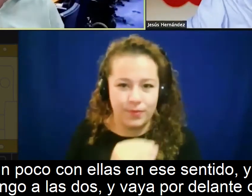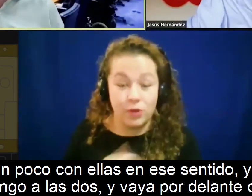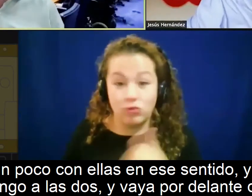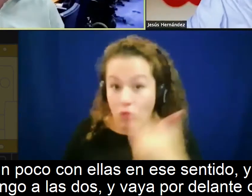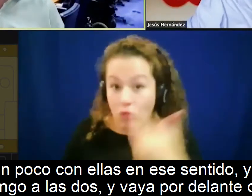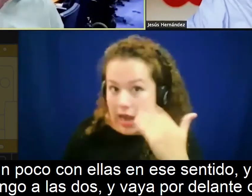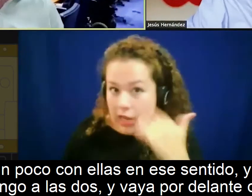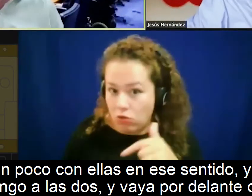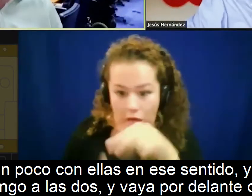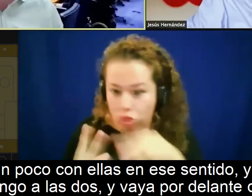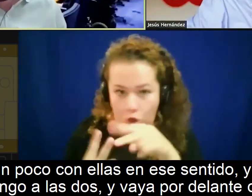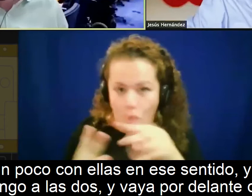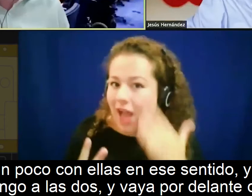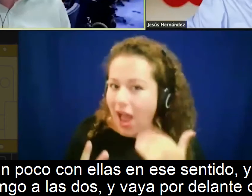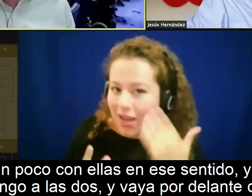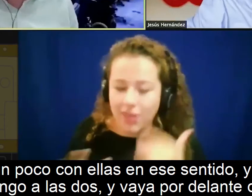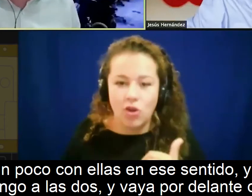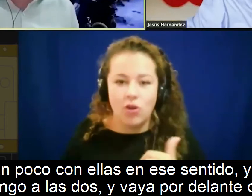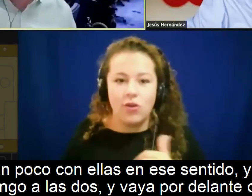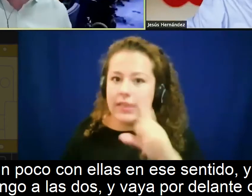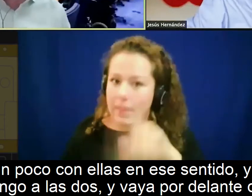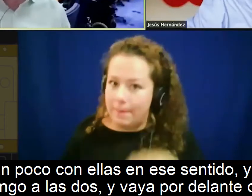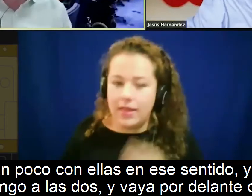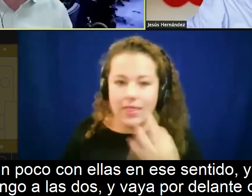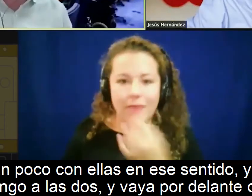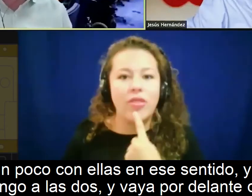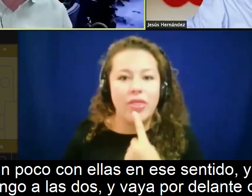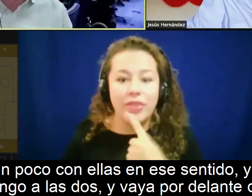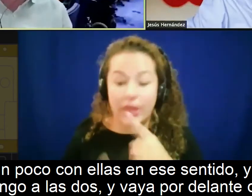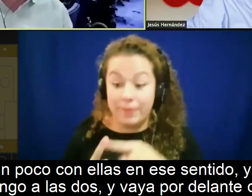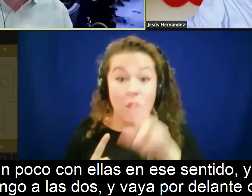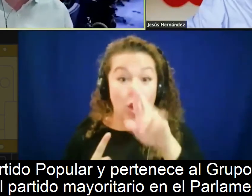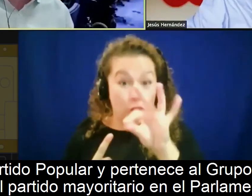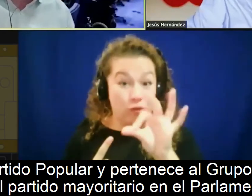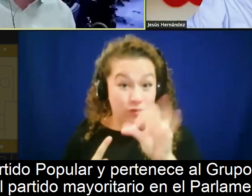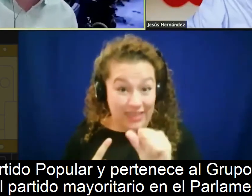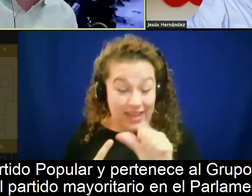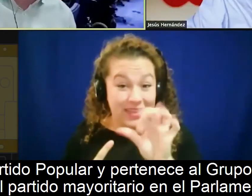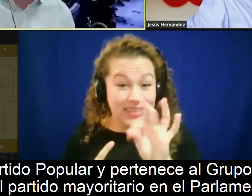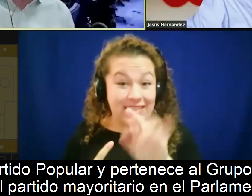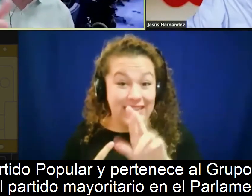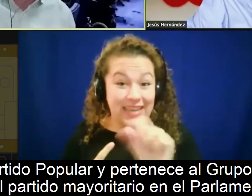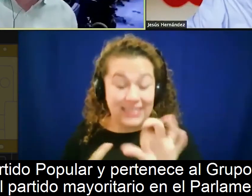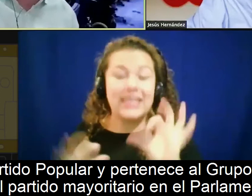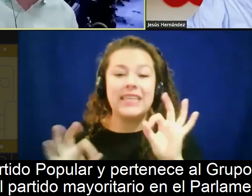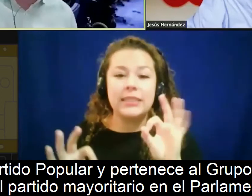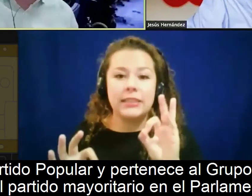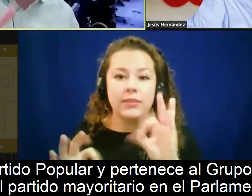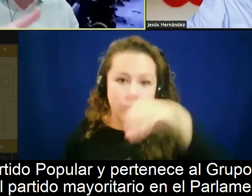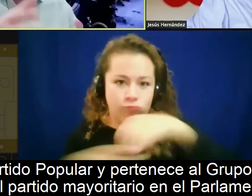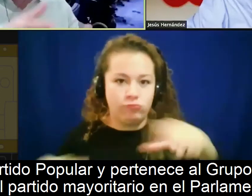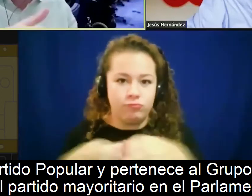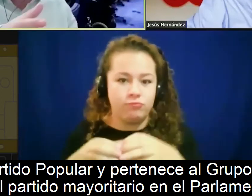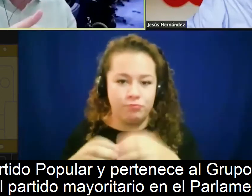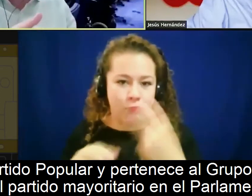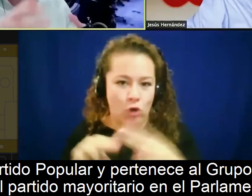dos y vaya por delante, por ejemplo, que Rosa Esteras, que es del Partido Popular y pertenece, por tanto, al